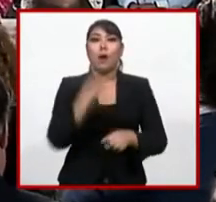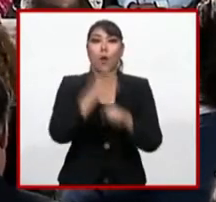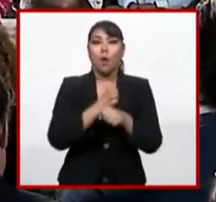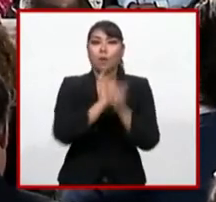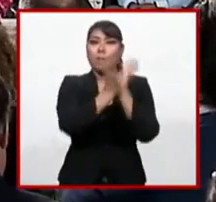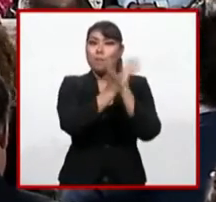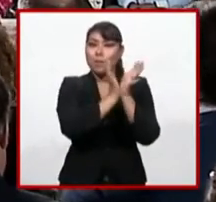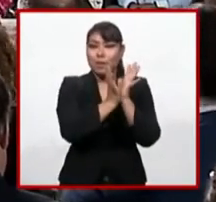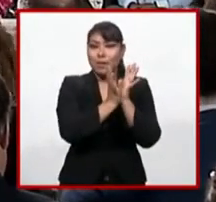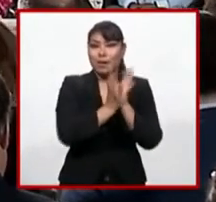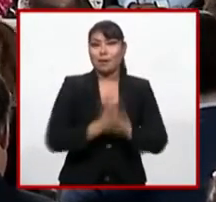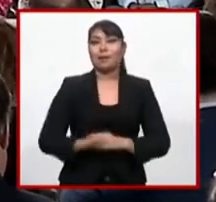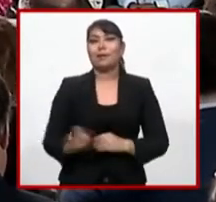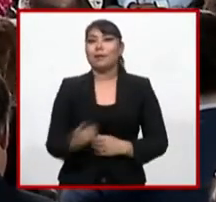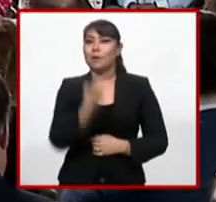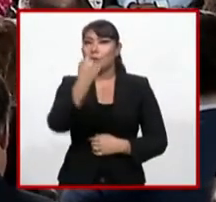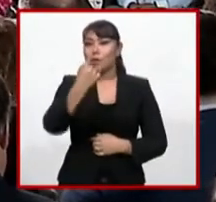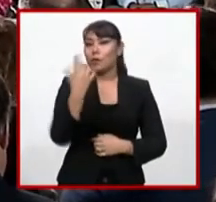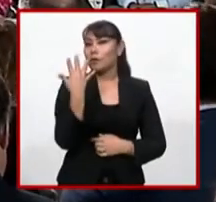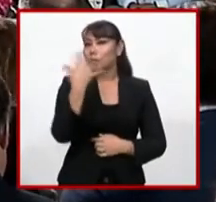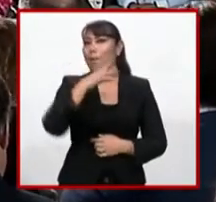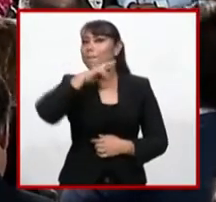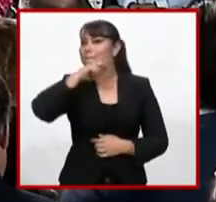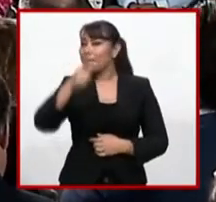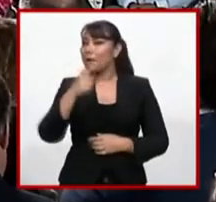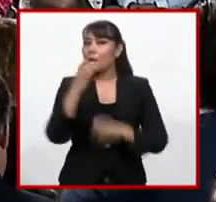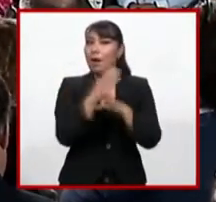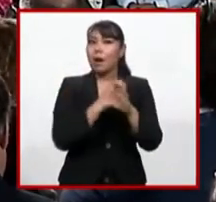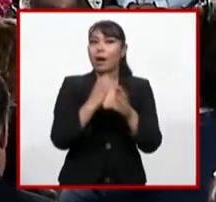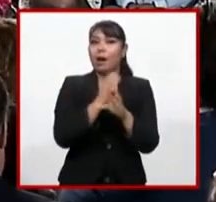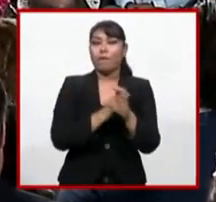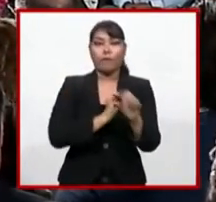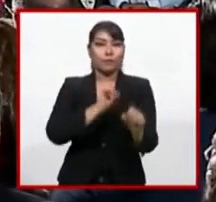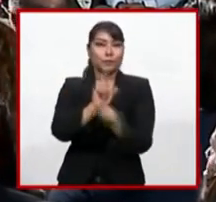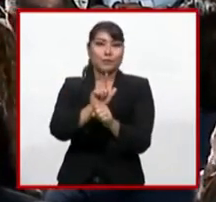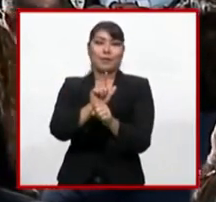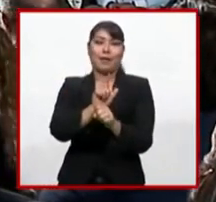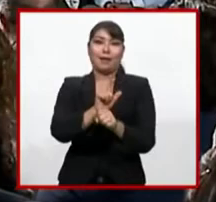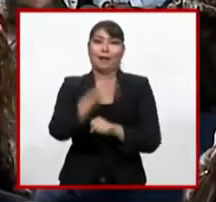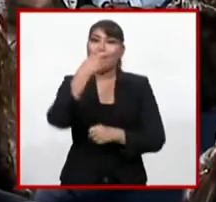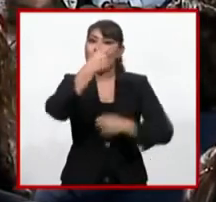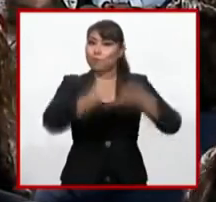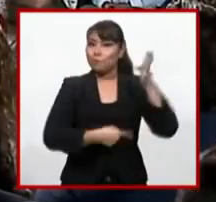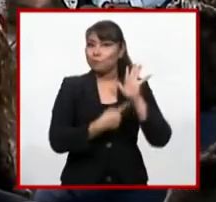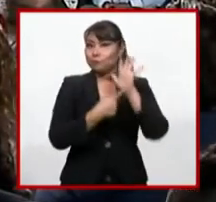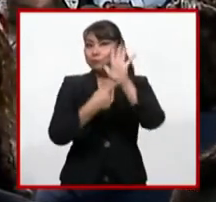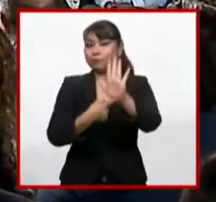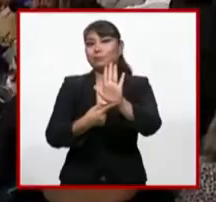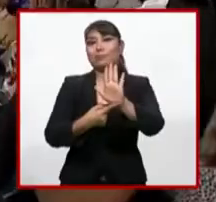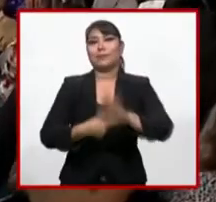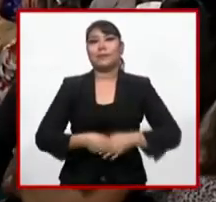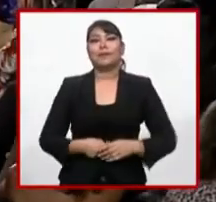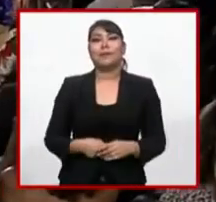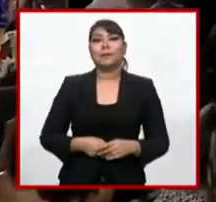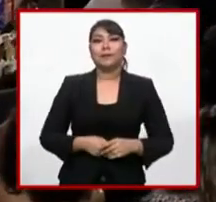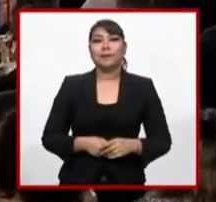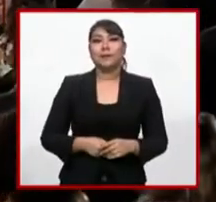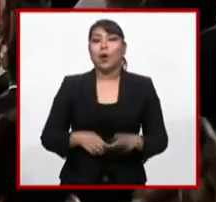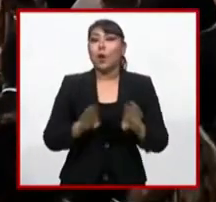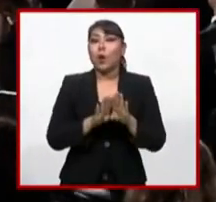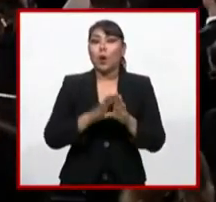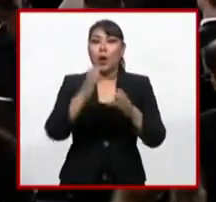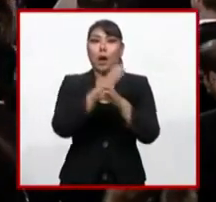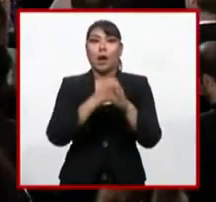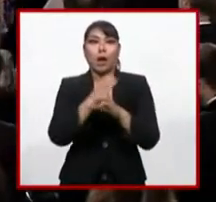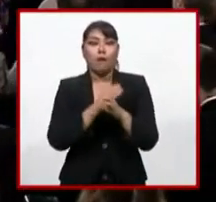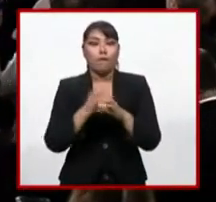piña y uno de los cinco mejores en café de especialidad. Hemos consolidado los clústeres, el clúster café,